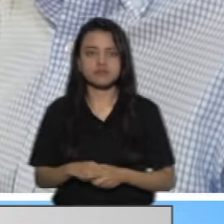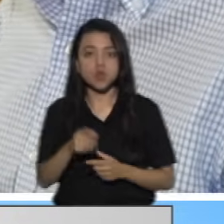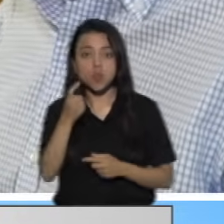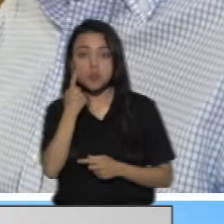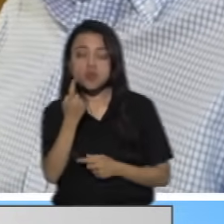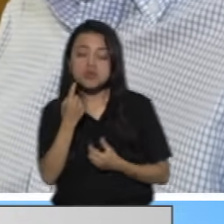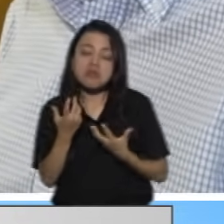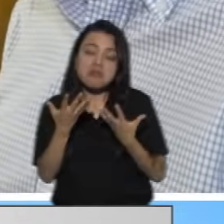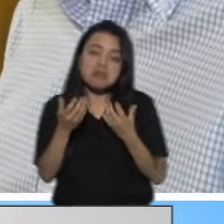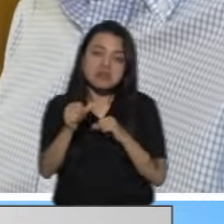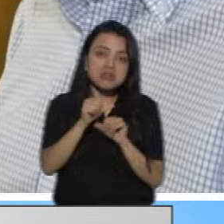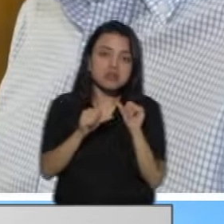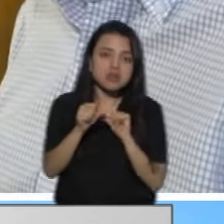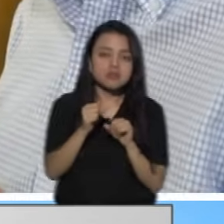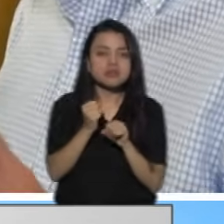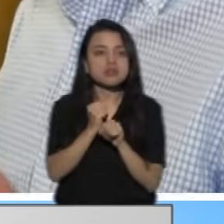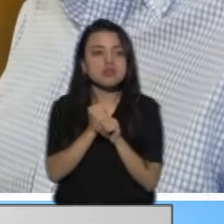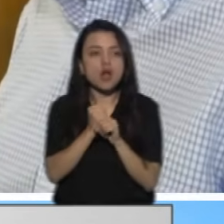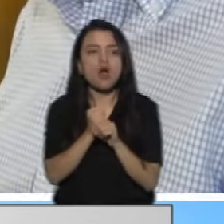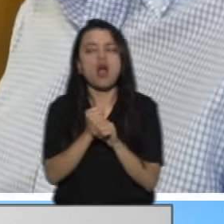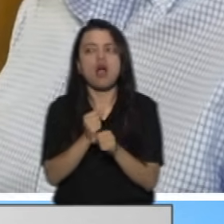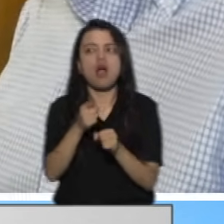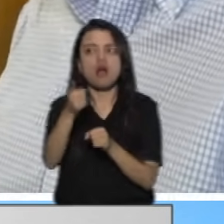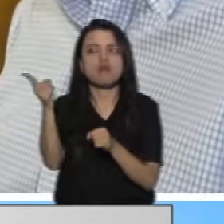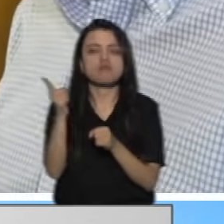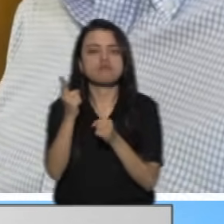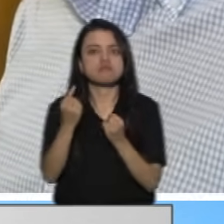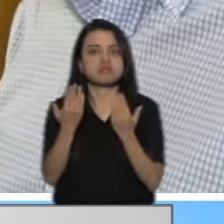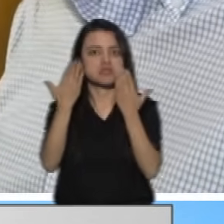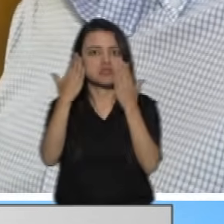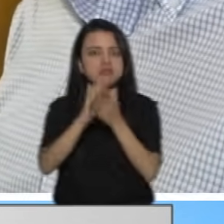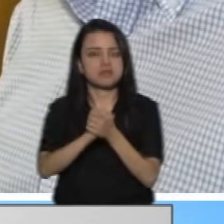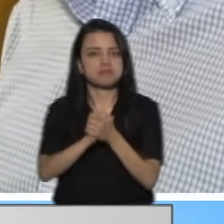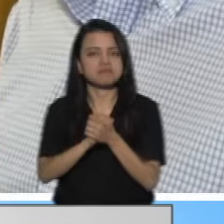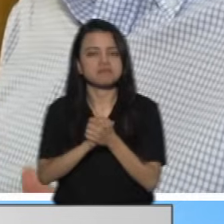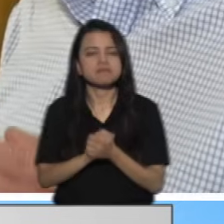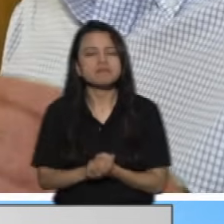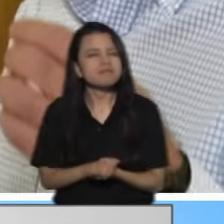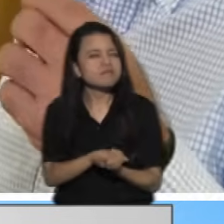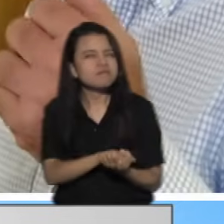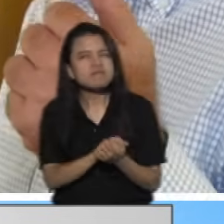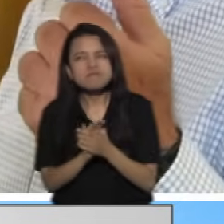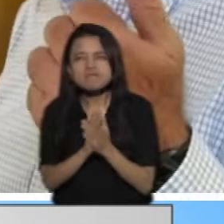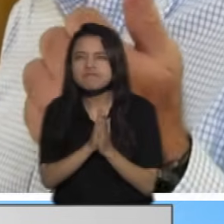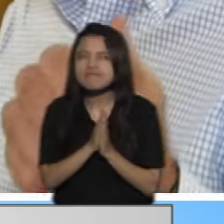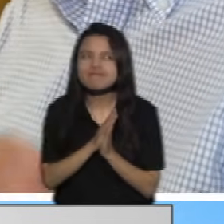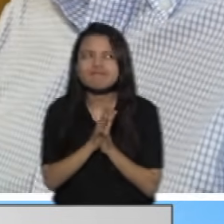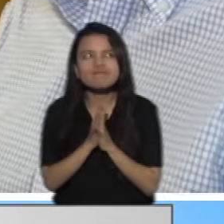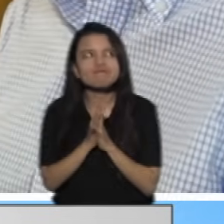son las oportunidades que hay en este momento en el mundo formal laboral. Estamos hablando